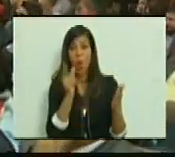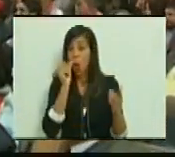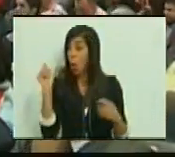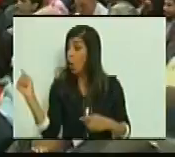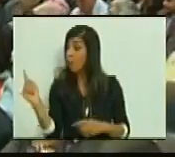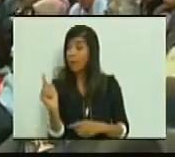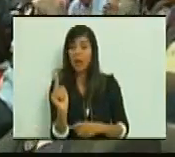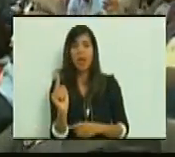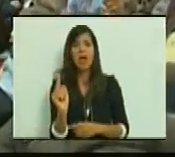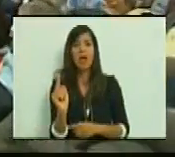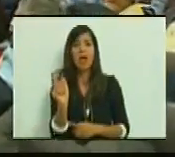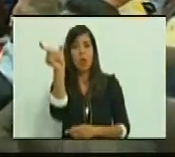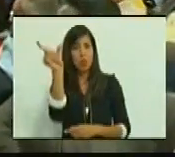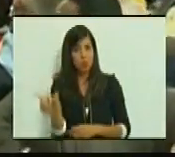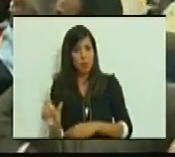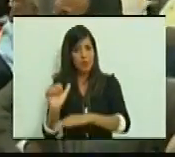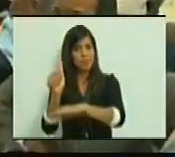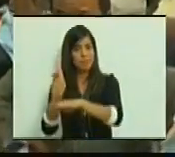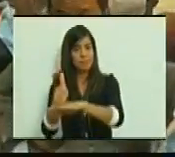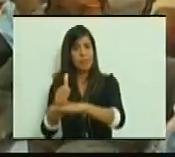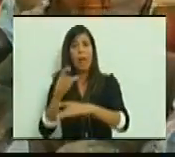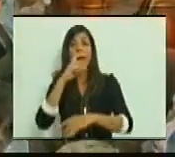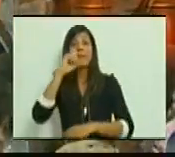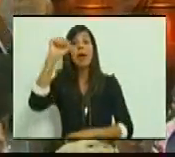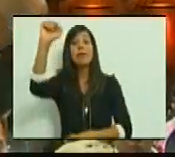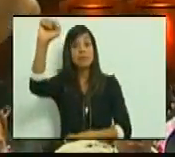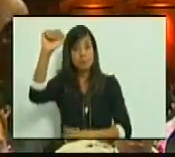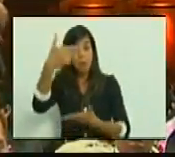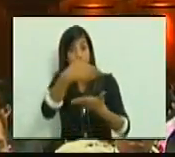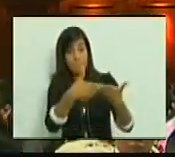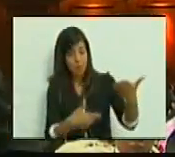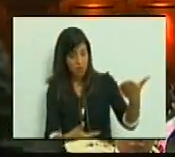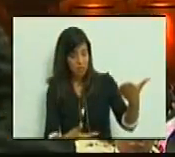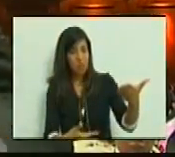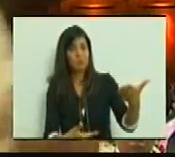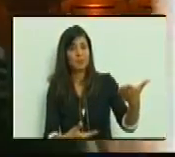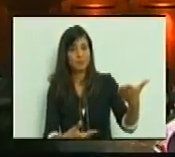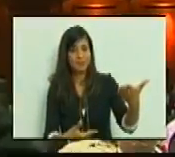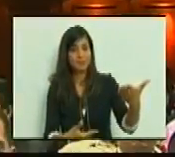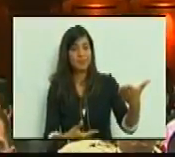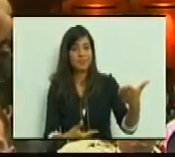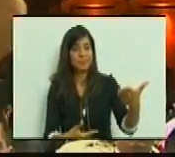compañero presidente Nicolás Maduro, formando parte